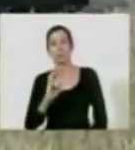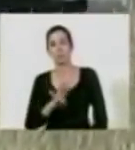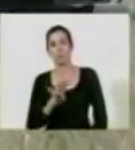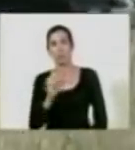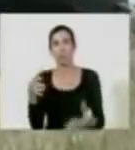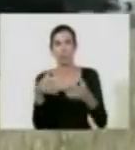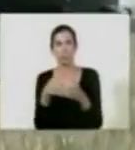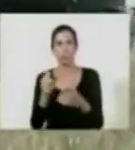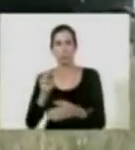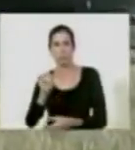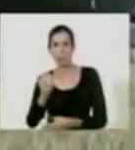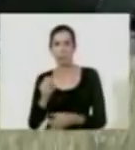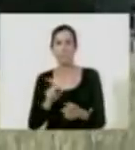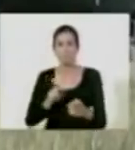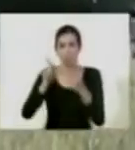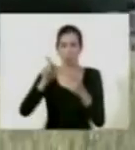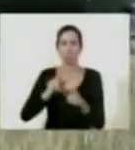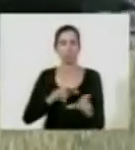Disparado.